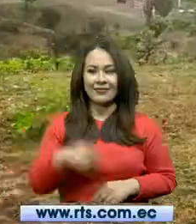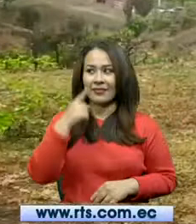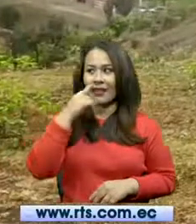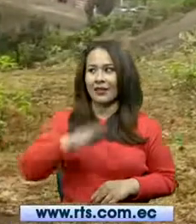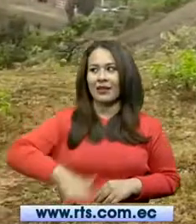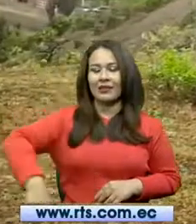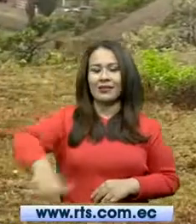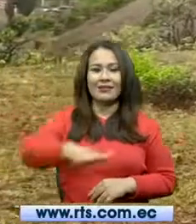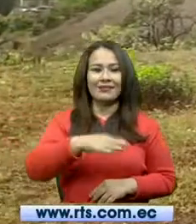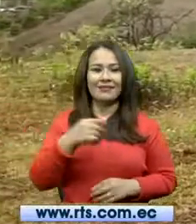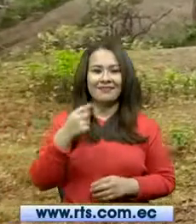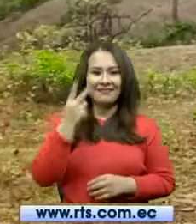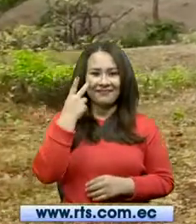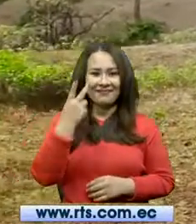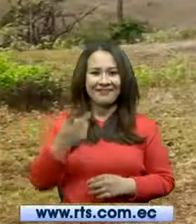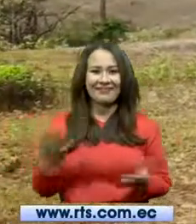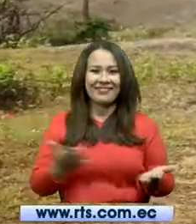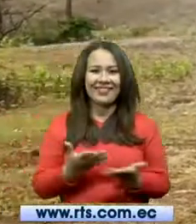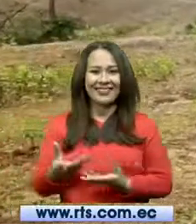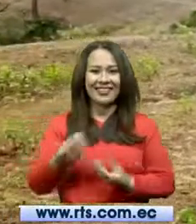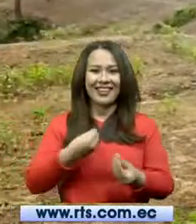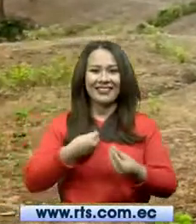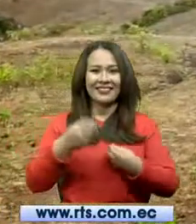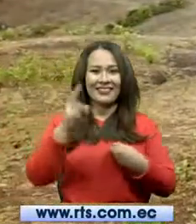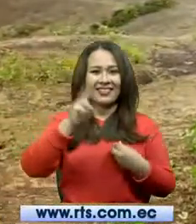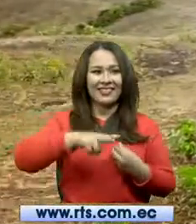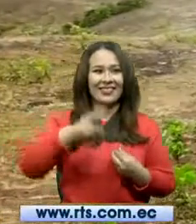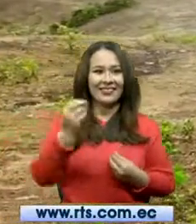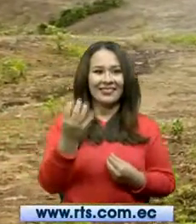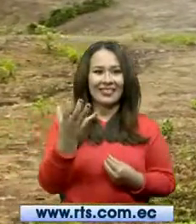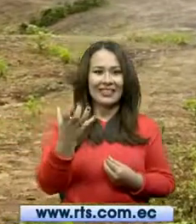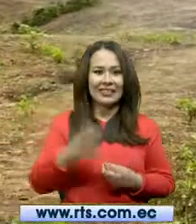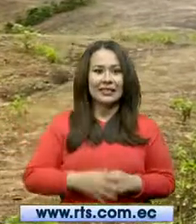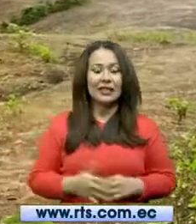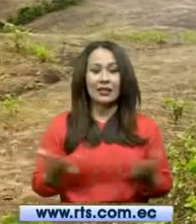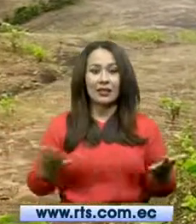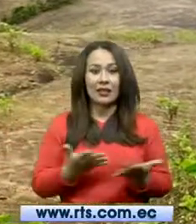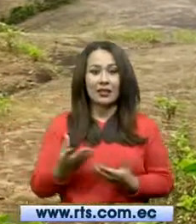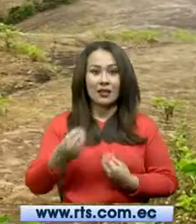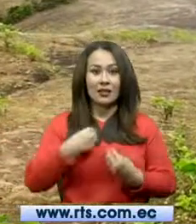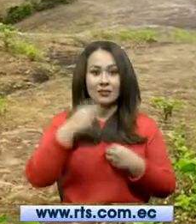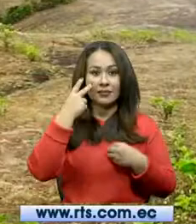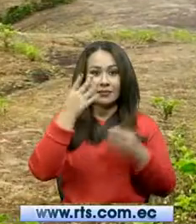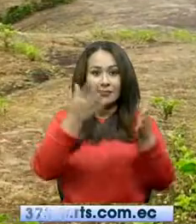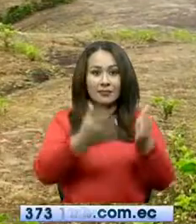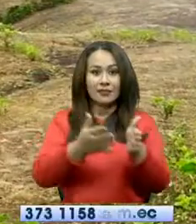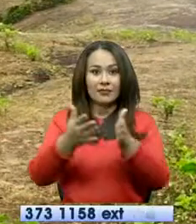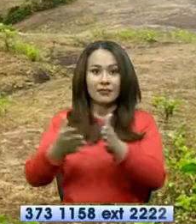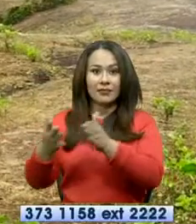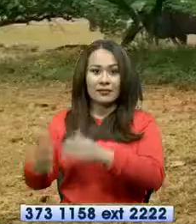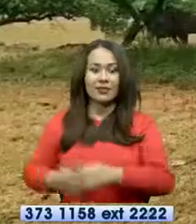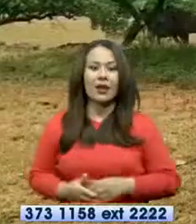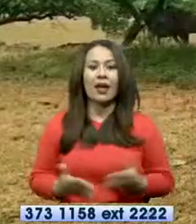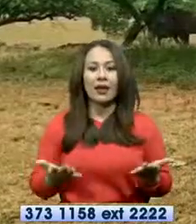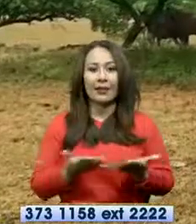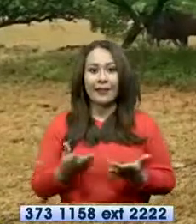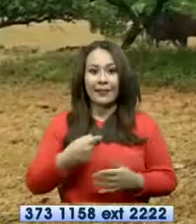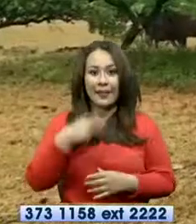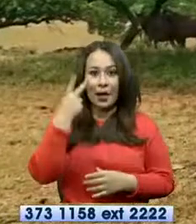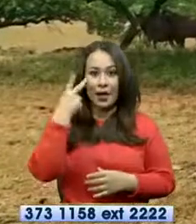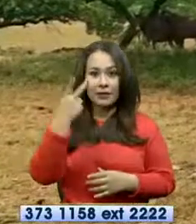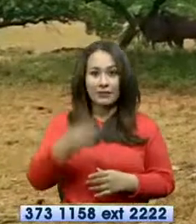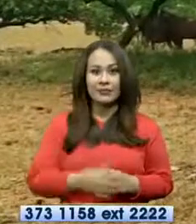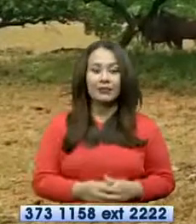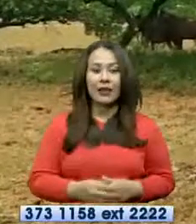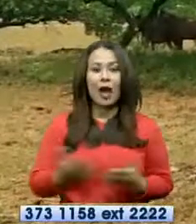Bosque Seco en Zapotillo en el 2015 fue reconocido por la UNESCO como Reserva Mundial de Biosfera, pero esta distinción no solamente se queda allí.